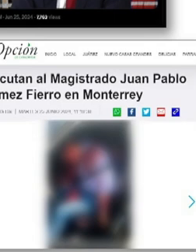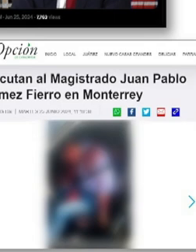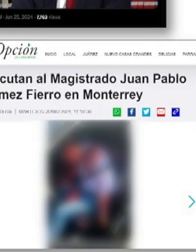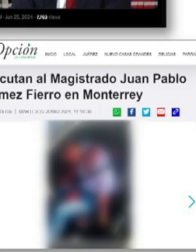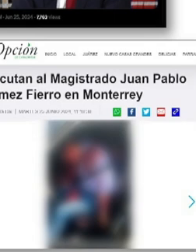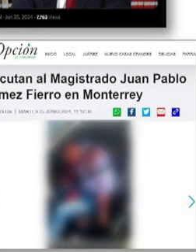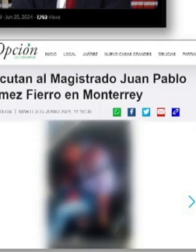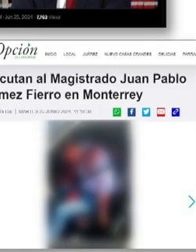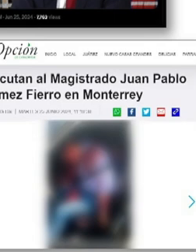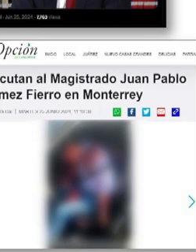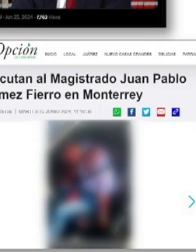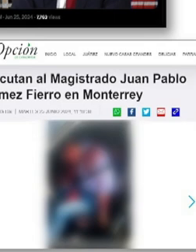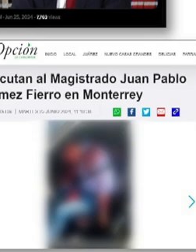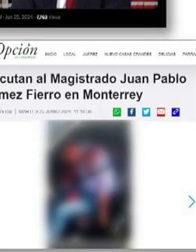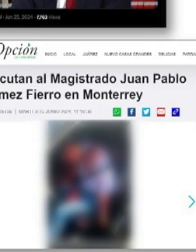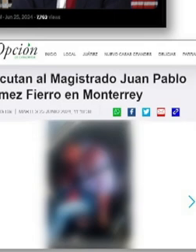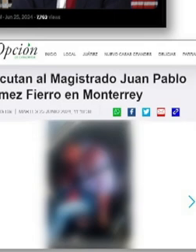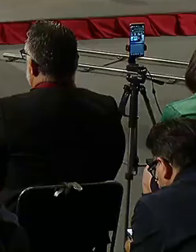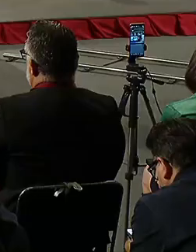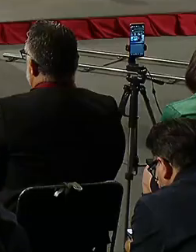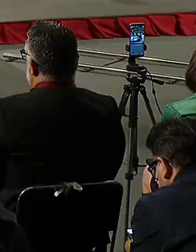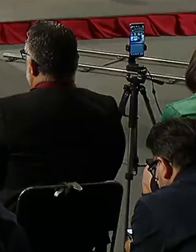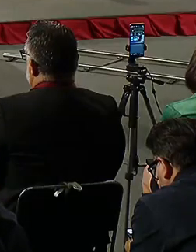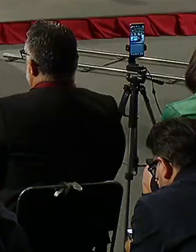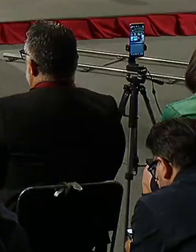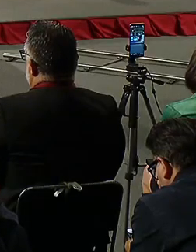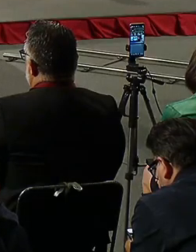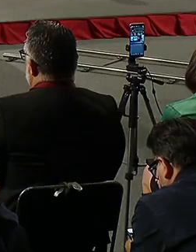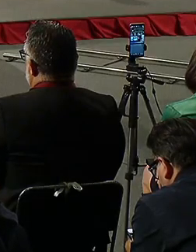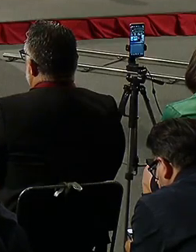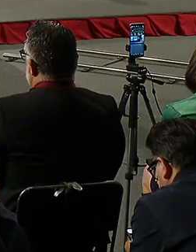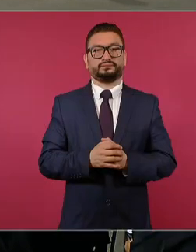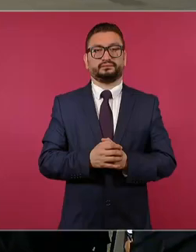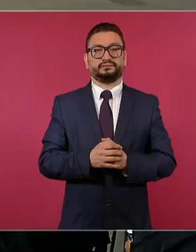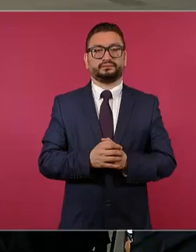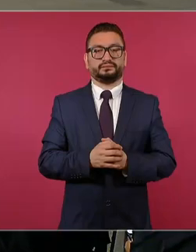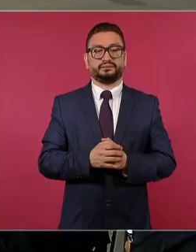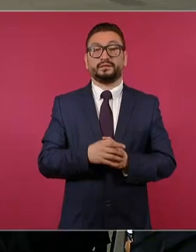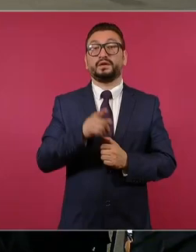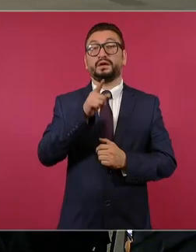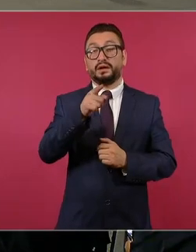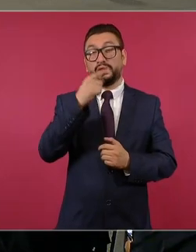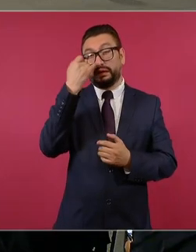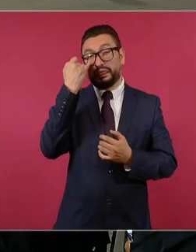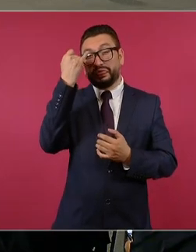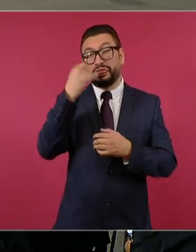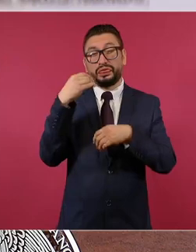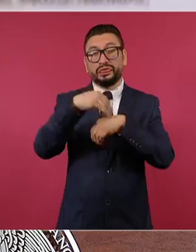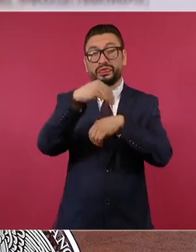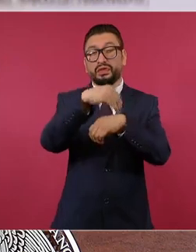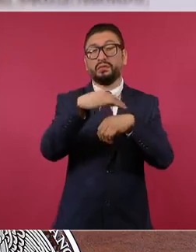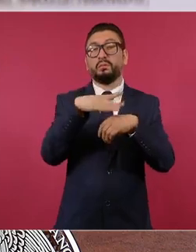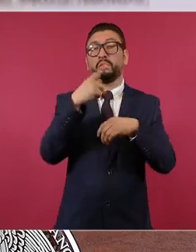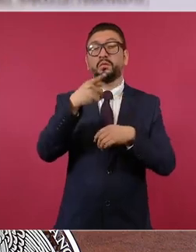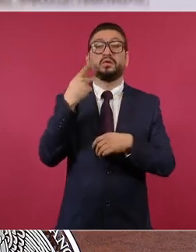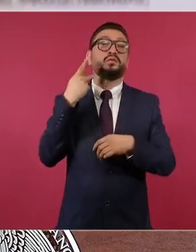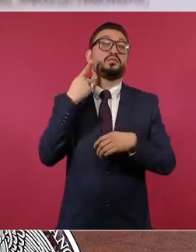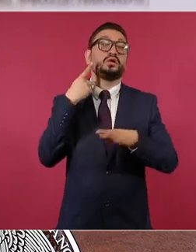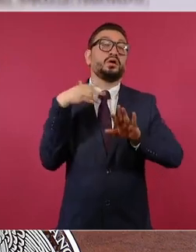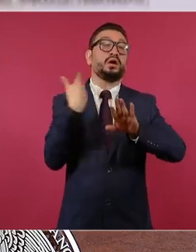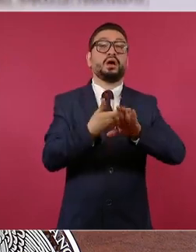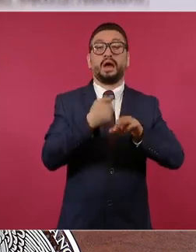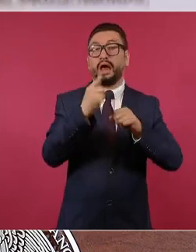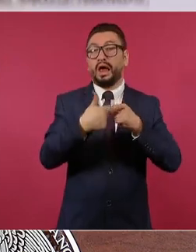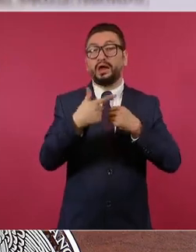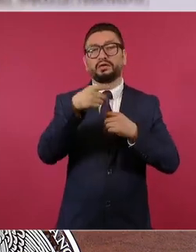Manuel López Obrador, sembrando la idea de un posible atentado con fines políticos. Pero todo fue una invención, el supuesto atentado